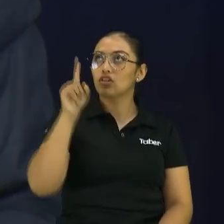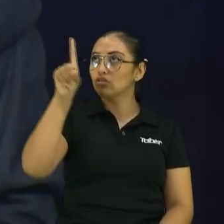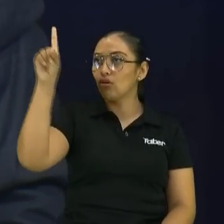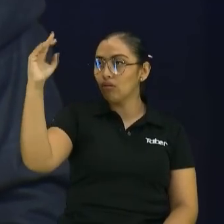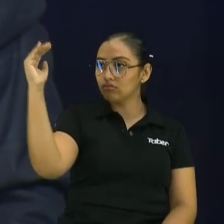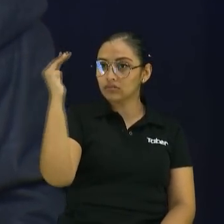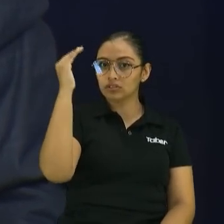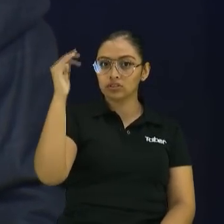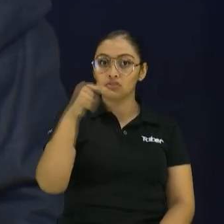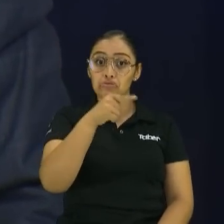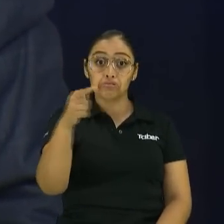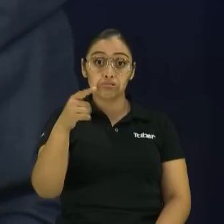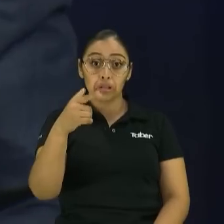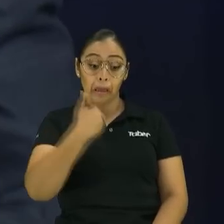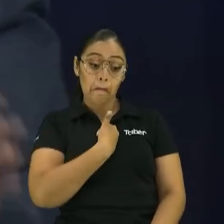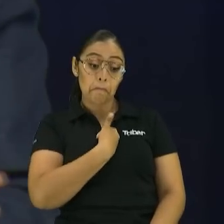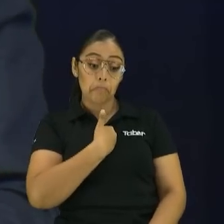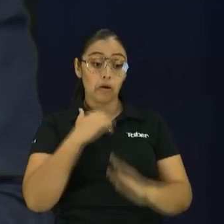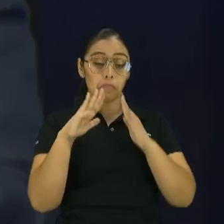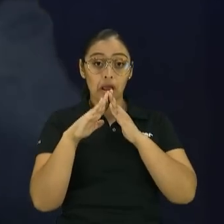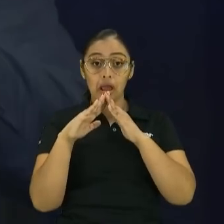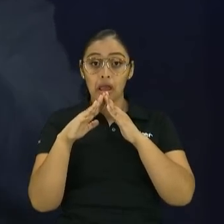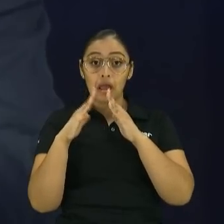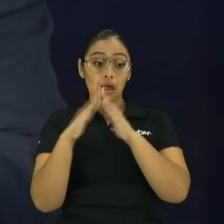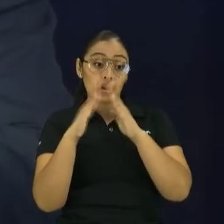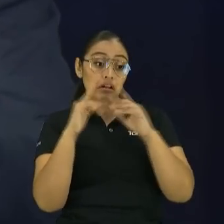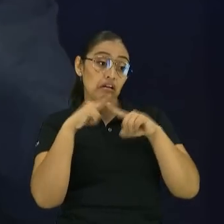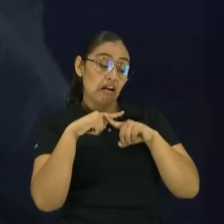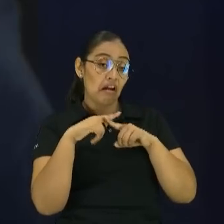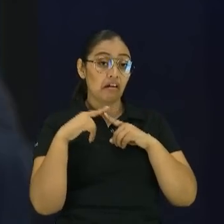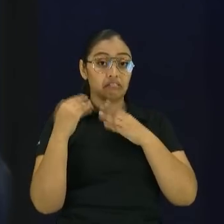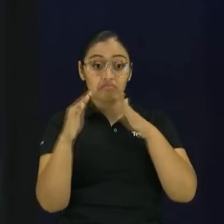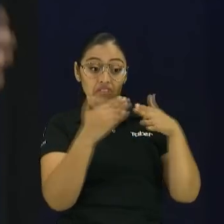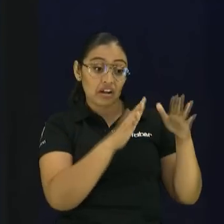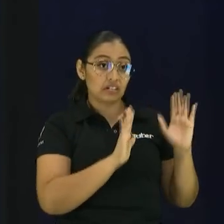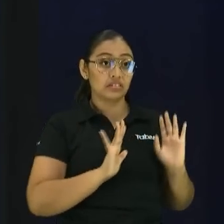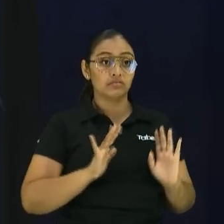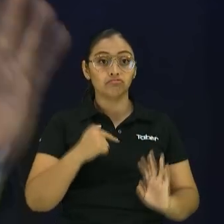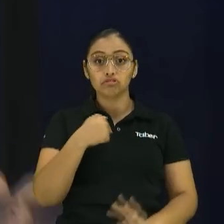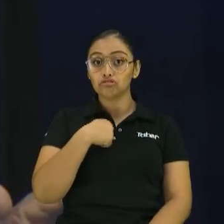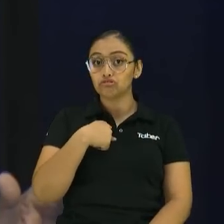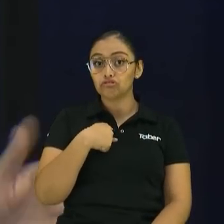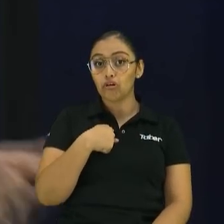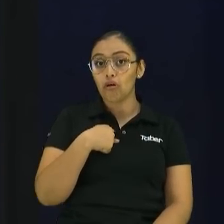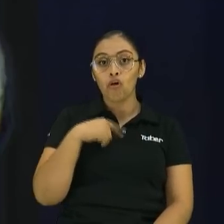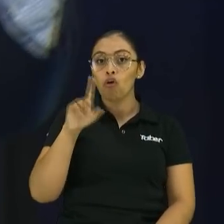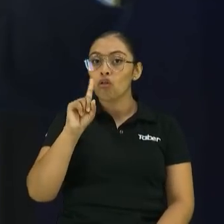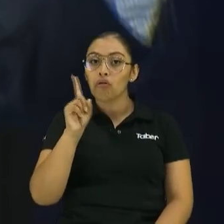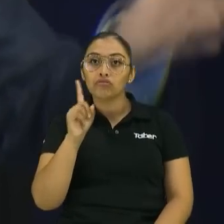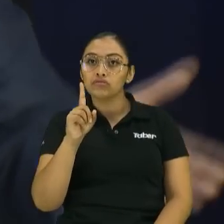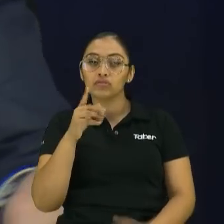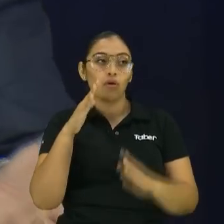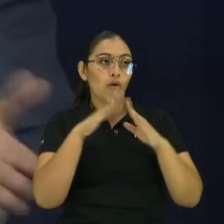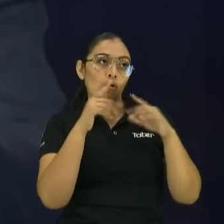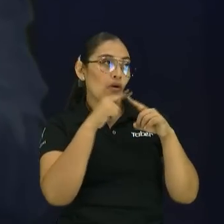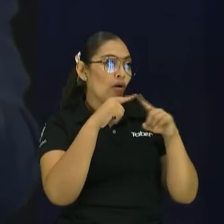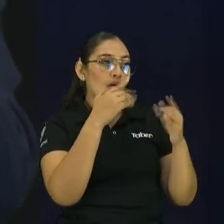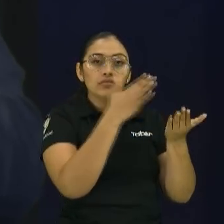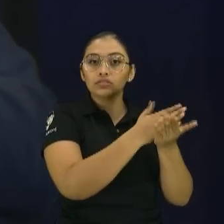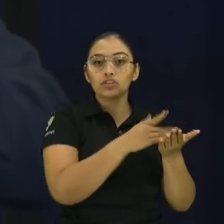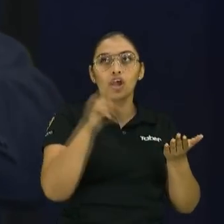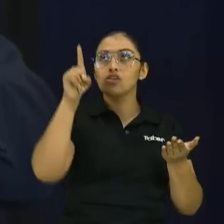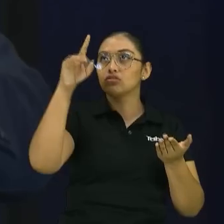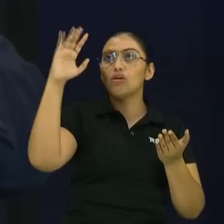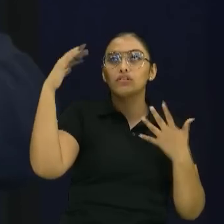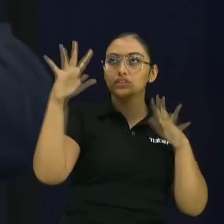religión yo no voy a la iglesia pero yo creo en Dios no me congrego pero el Señor me oye porque él es el dador de la vida y